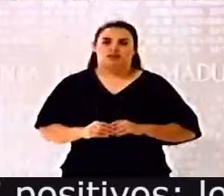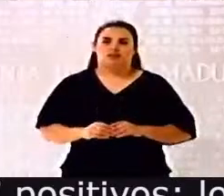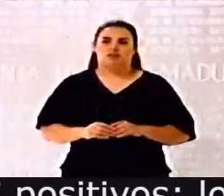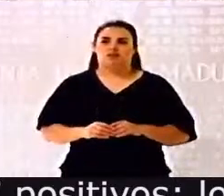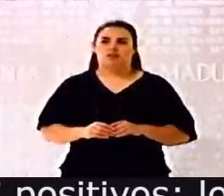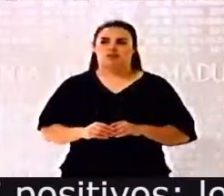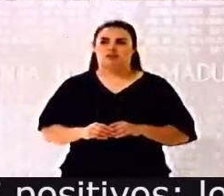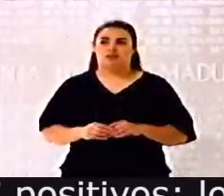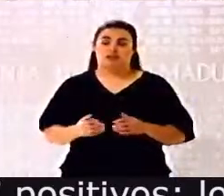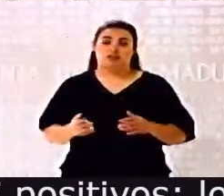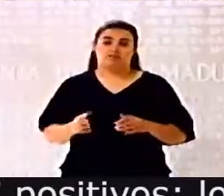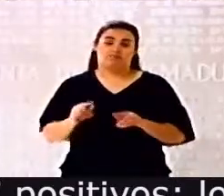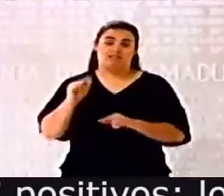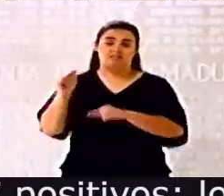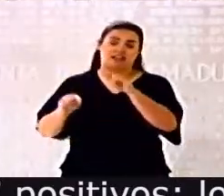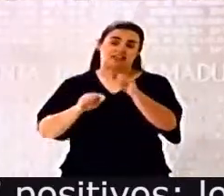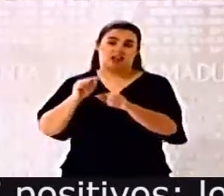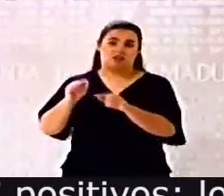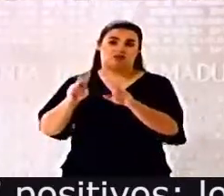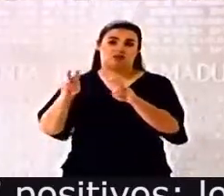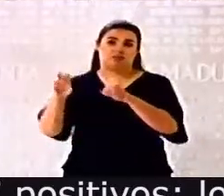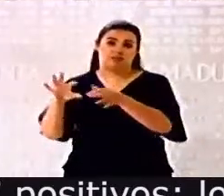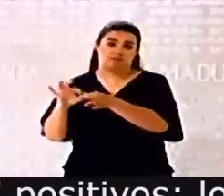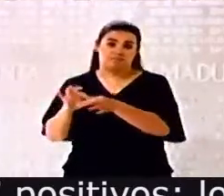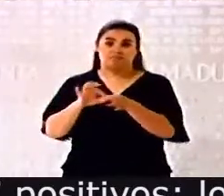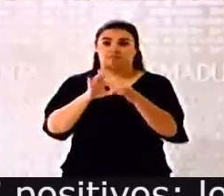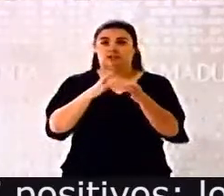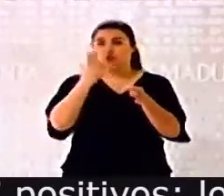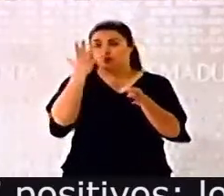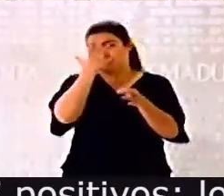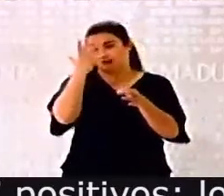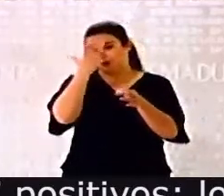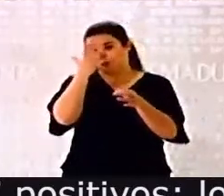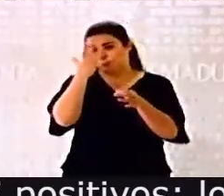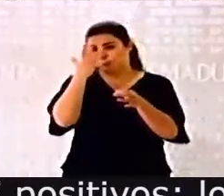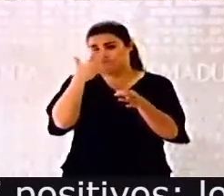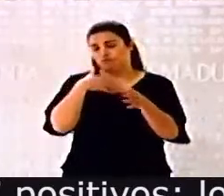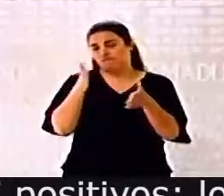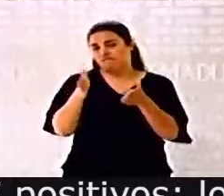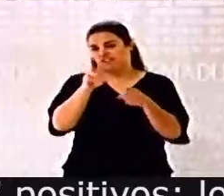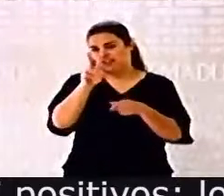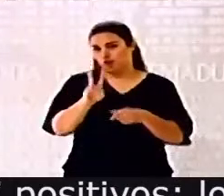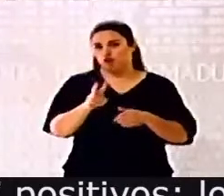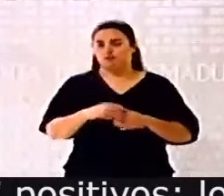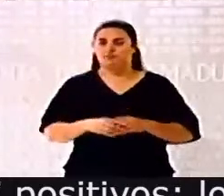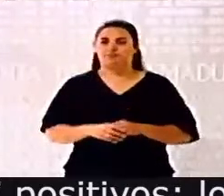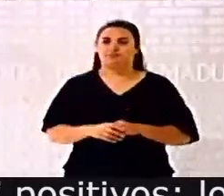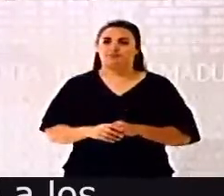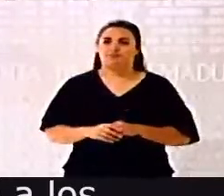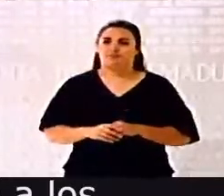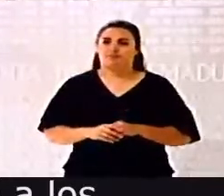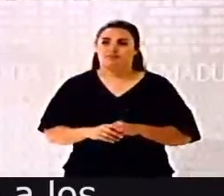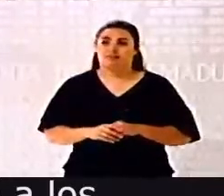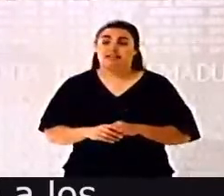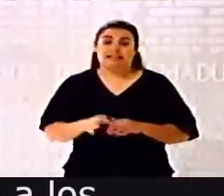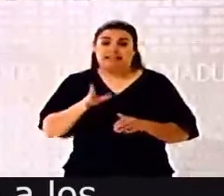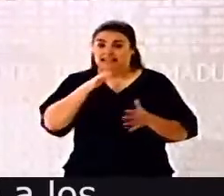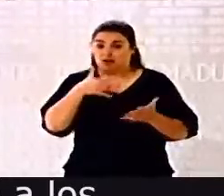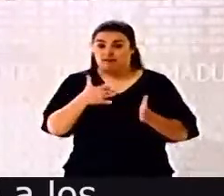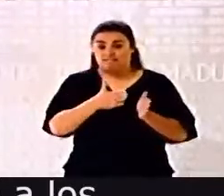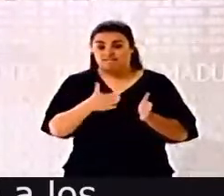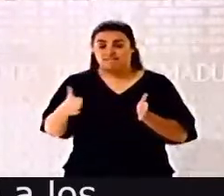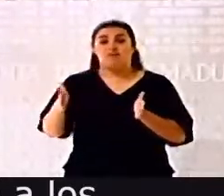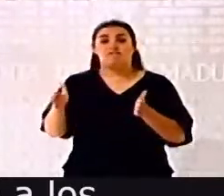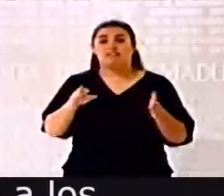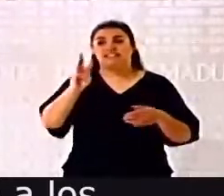de infectados con respecto a los sospechosos que tuvimos en la fase 2. Y en lo que llevamos de fase